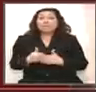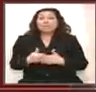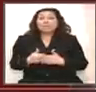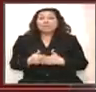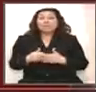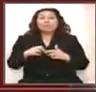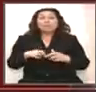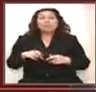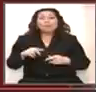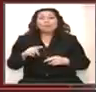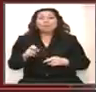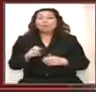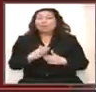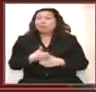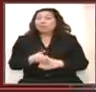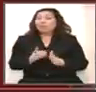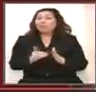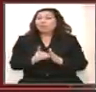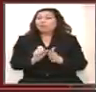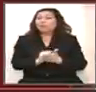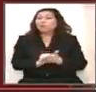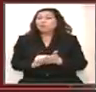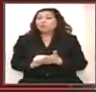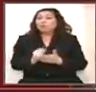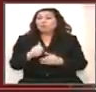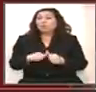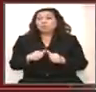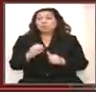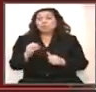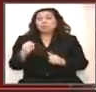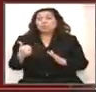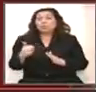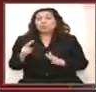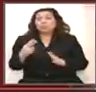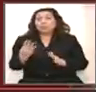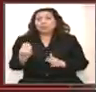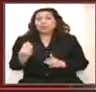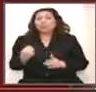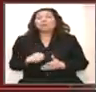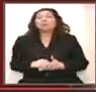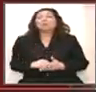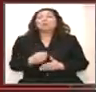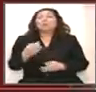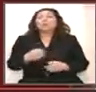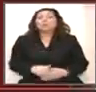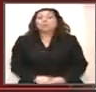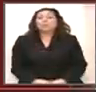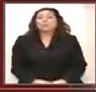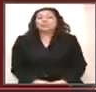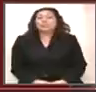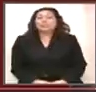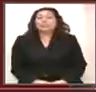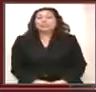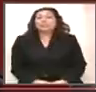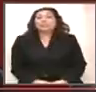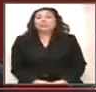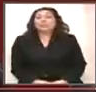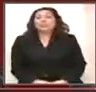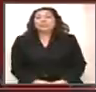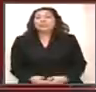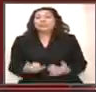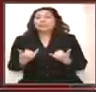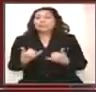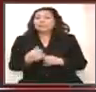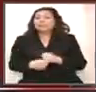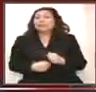delitos patrimoniales a través del Decreto Supremo número 006-2014, Justicia. Efectivamente, en